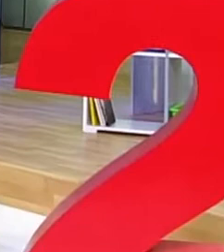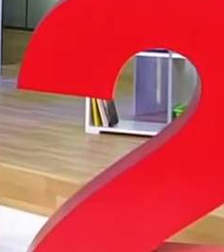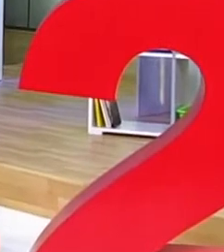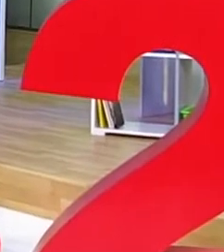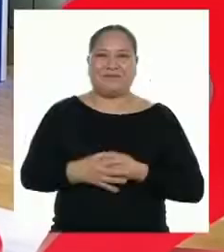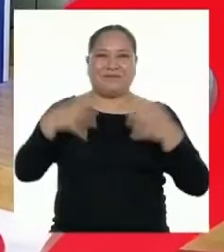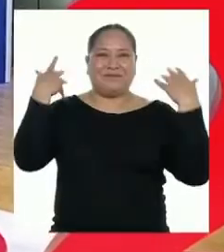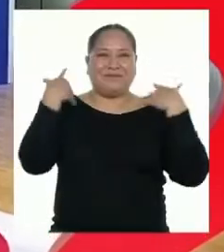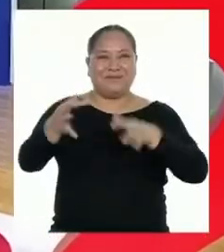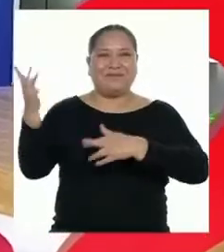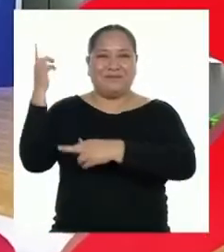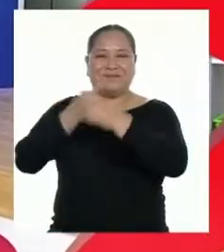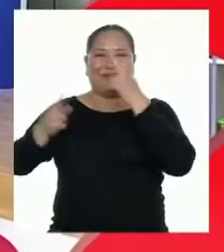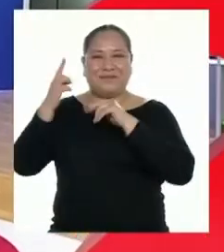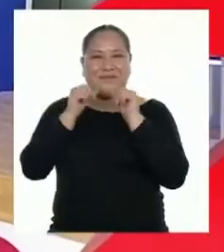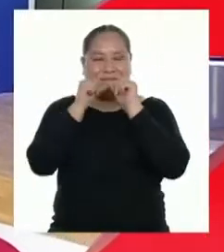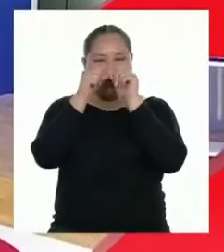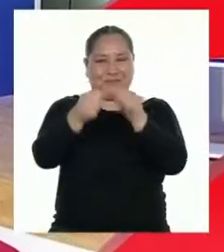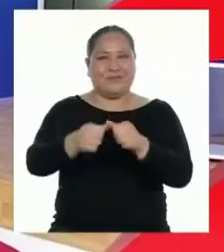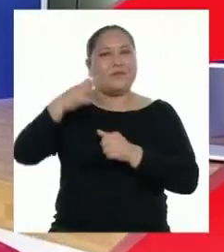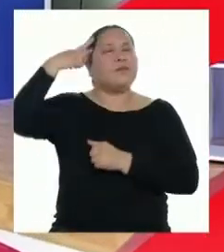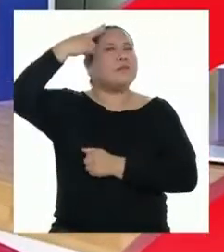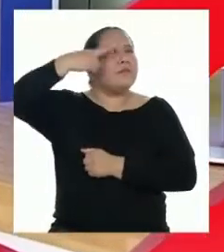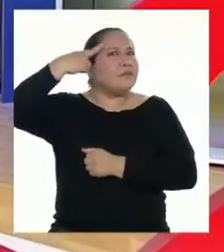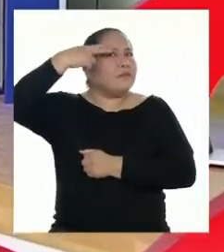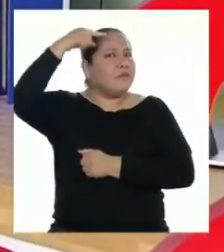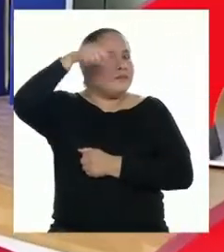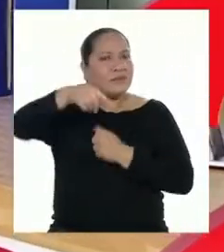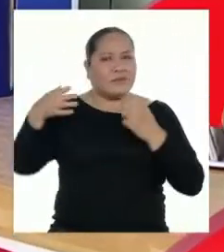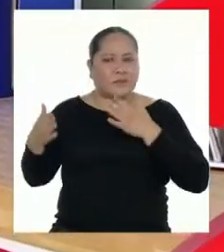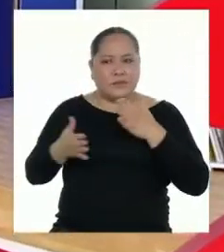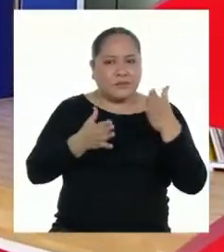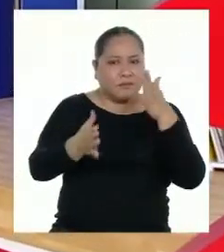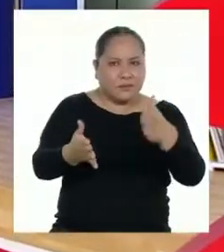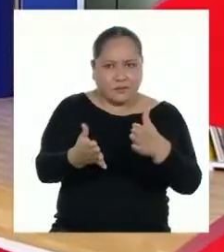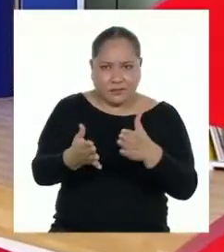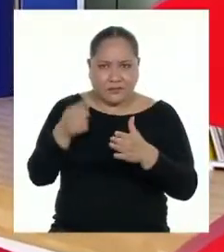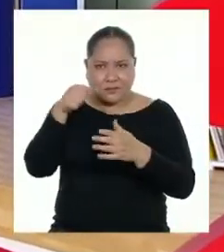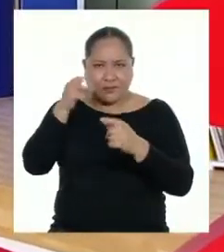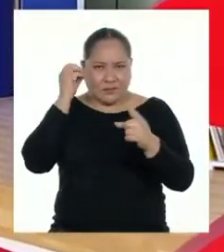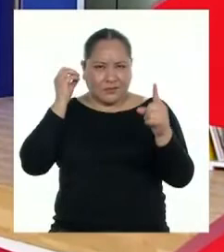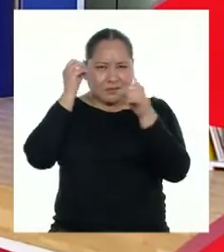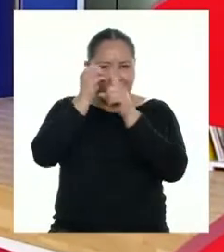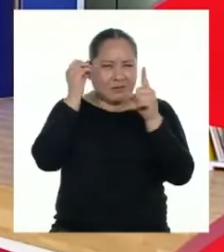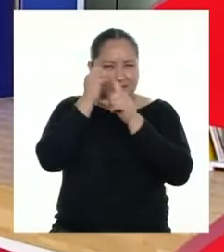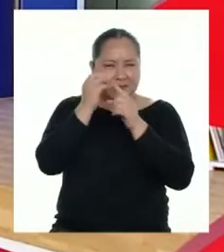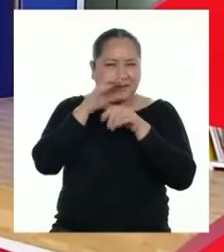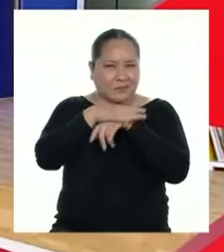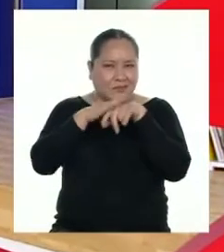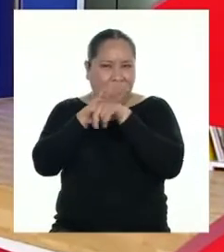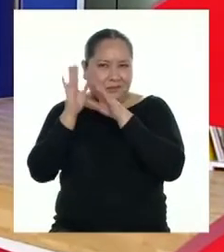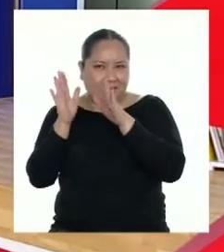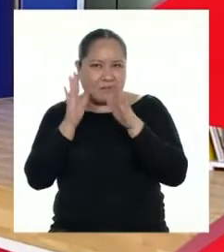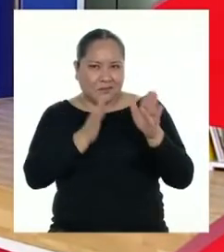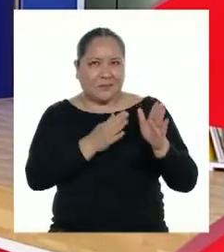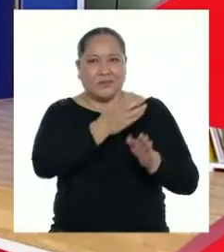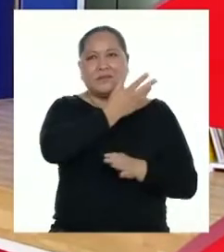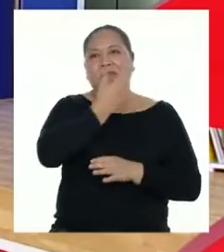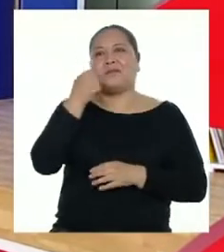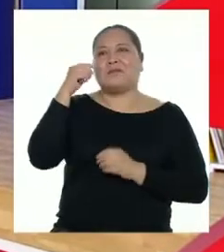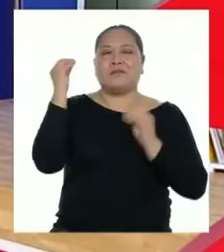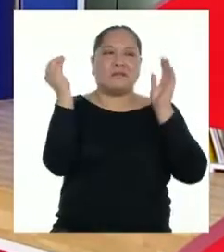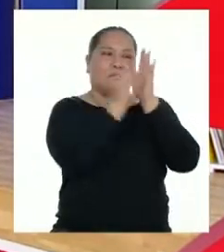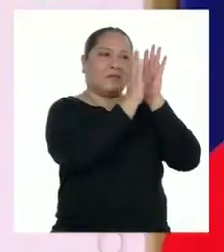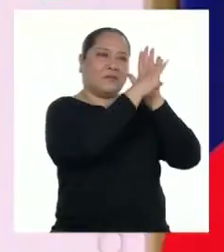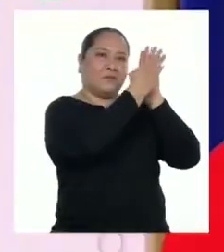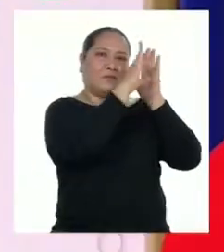Ya estamos de vuelta para continuar reflexionando sobre el camino que seguimos con el reto de elaborar el plan de mejora que tenemos en nuestro